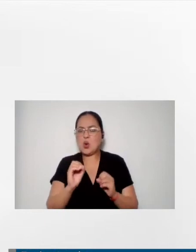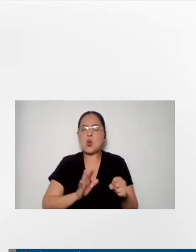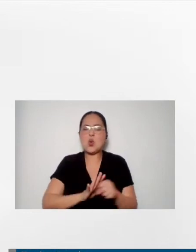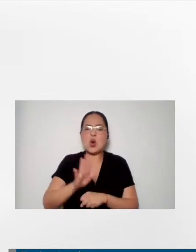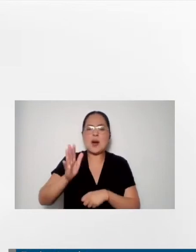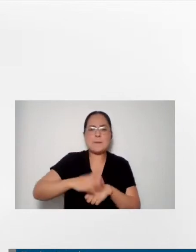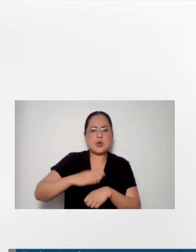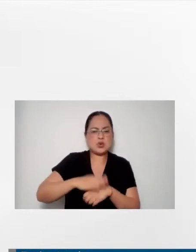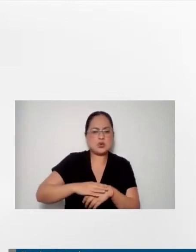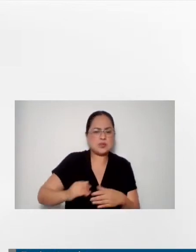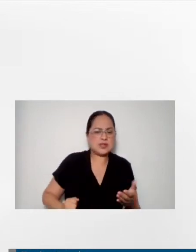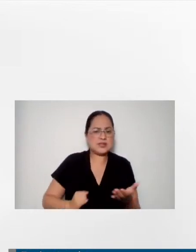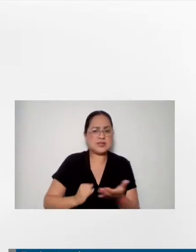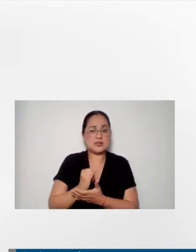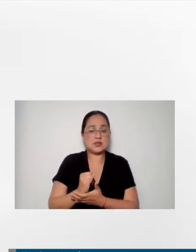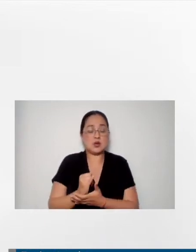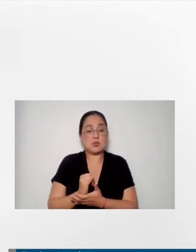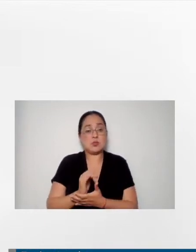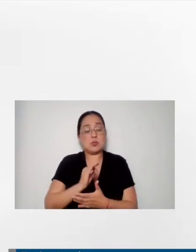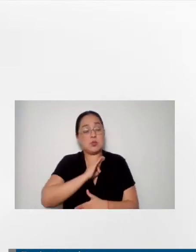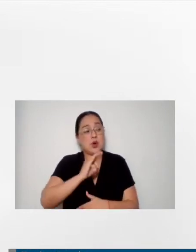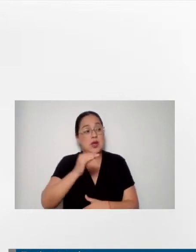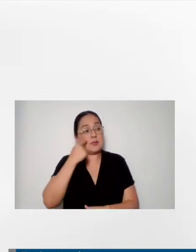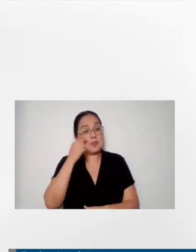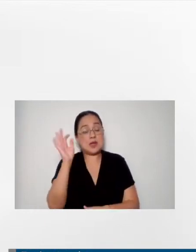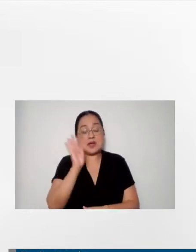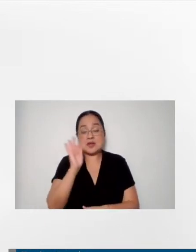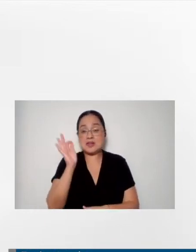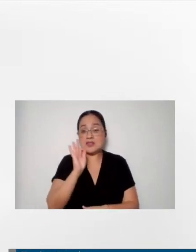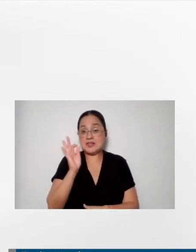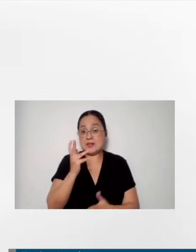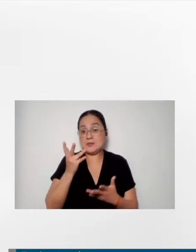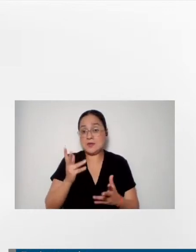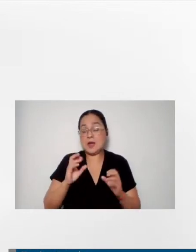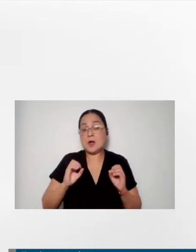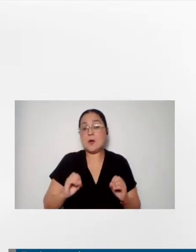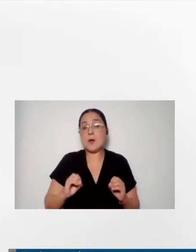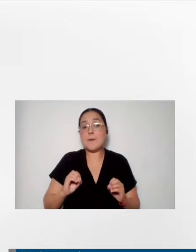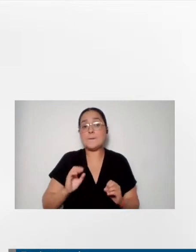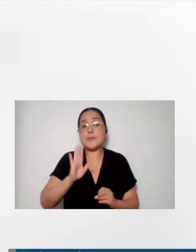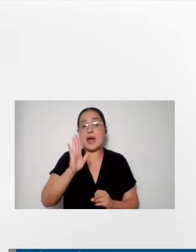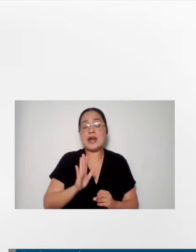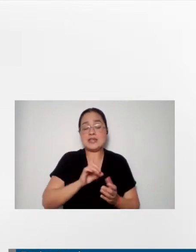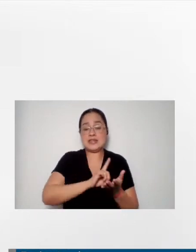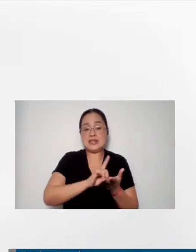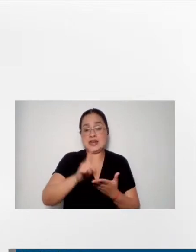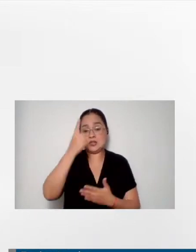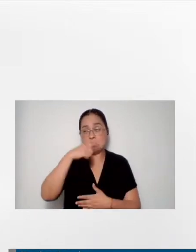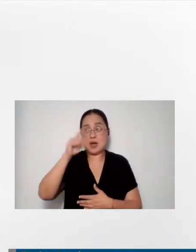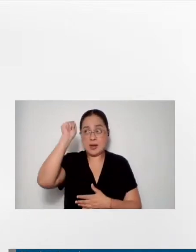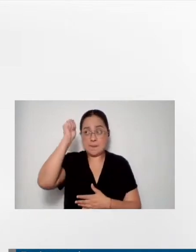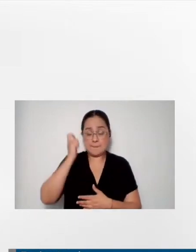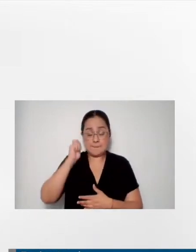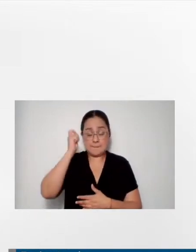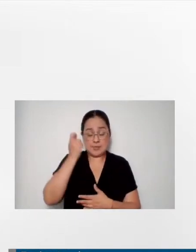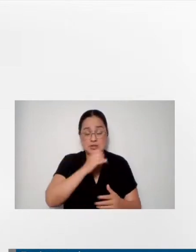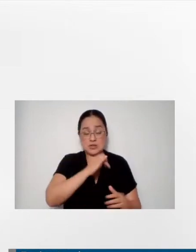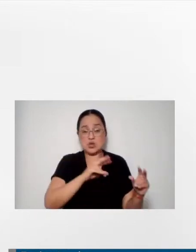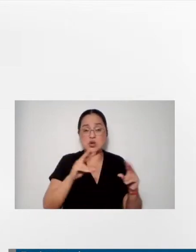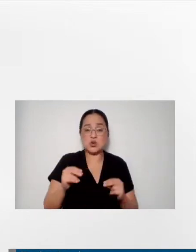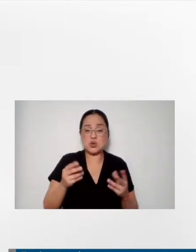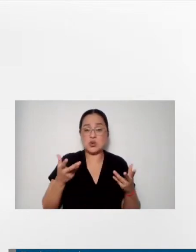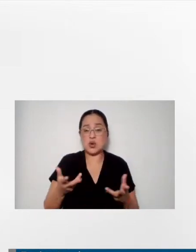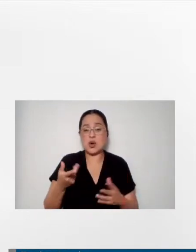escenario litigio de los que podríamos apuntar, como si podríamos hablar del derecho de alimentos de